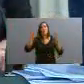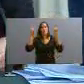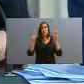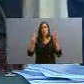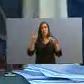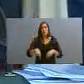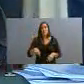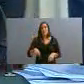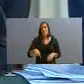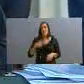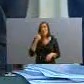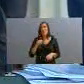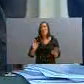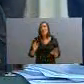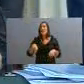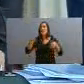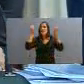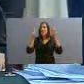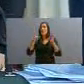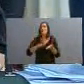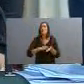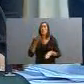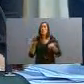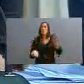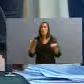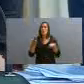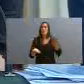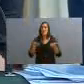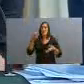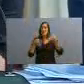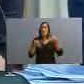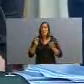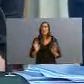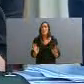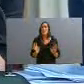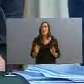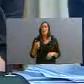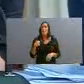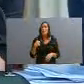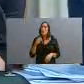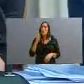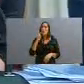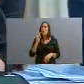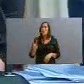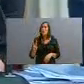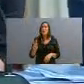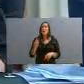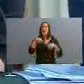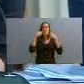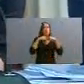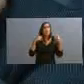del día de hoy, que es el de la justicia. Una justicia que veo a las madres, a las